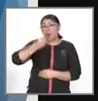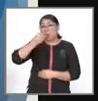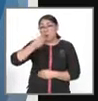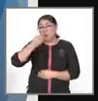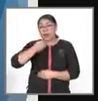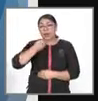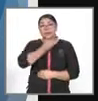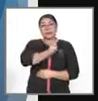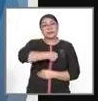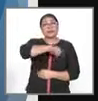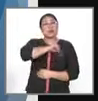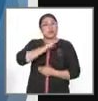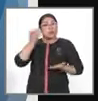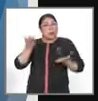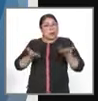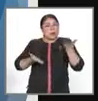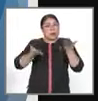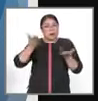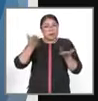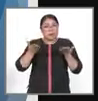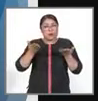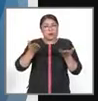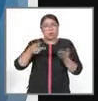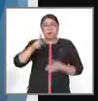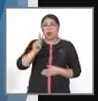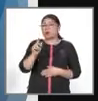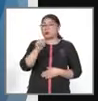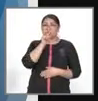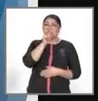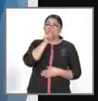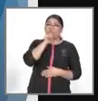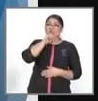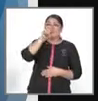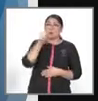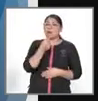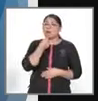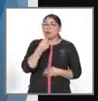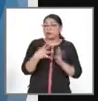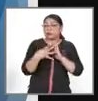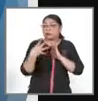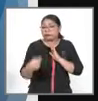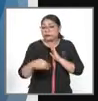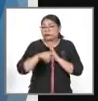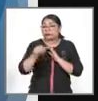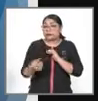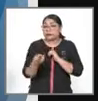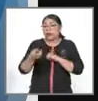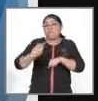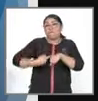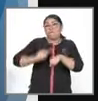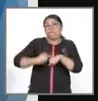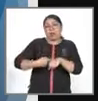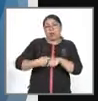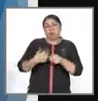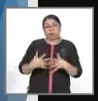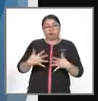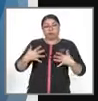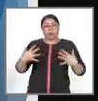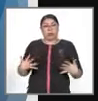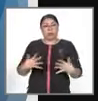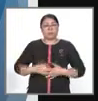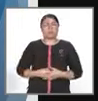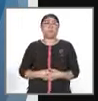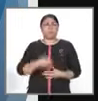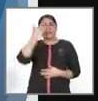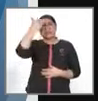dietéticos adecuados los condenamos al mismo resultado que nosotros algunas complicaciones de la obesidad como ustedes ya las conocen